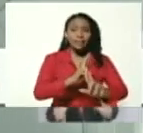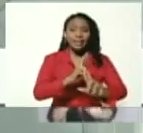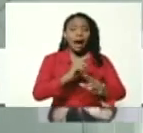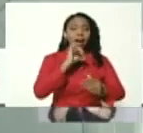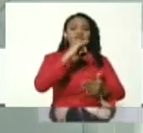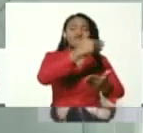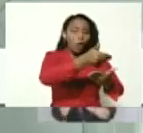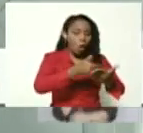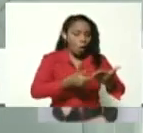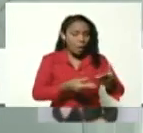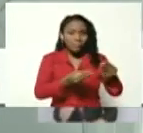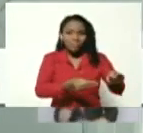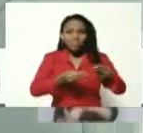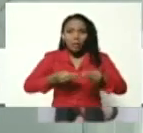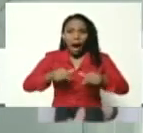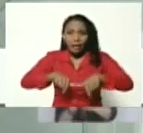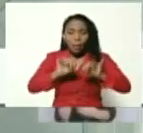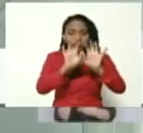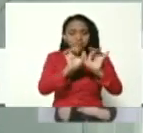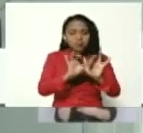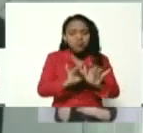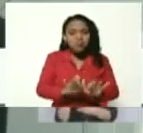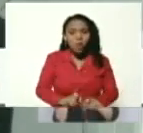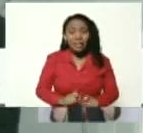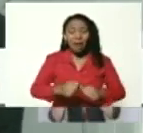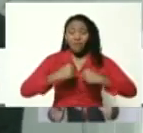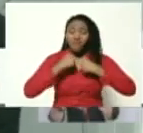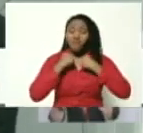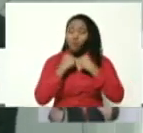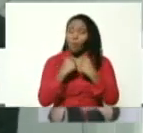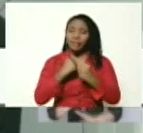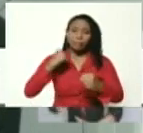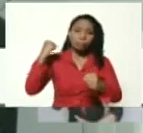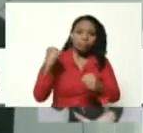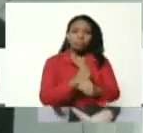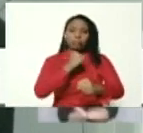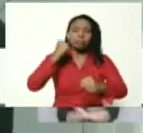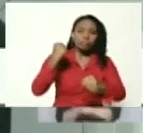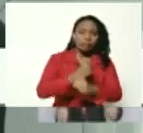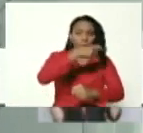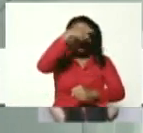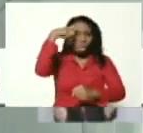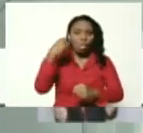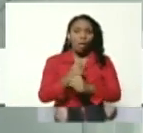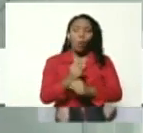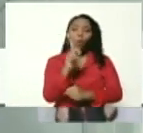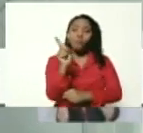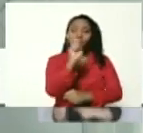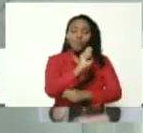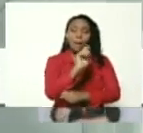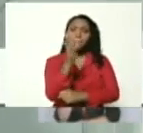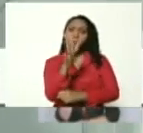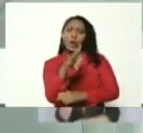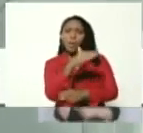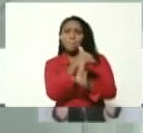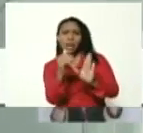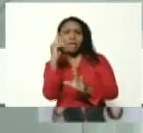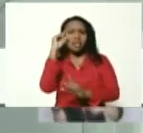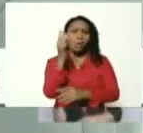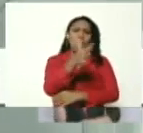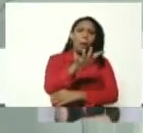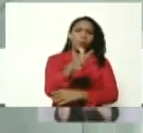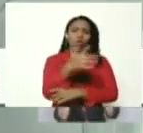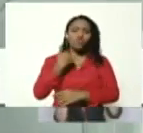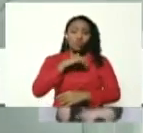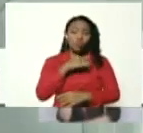que emanará de aquí durante estas intensas jornadas de más de un mes, cerca de mes y medio que van a